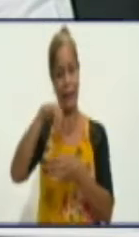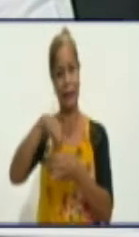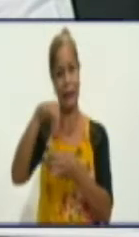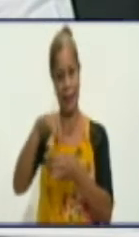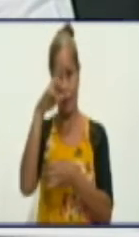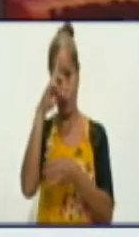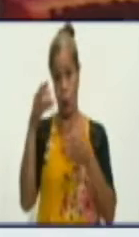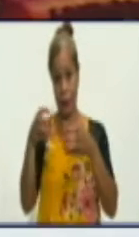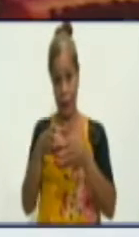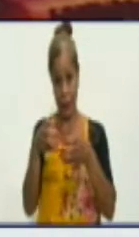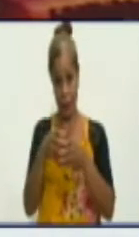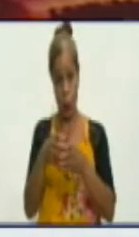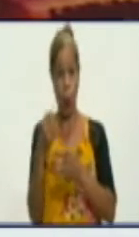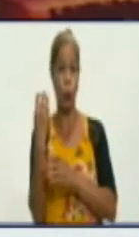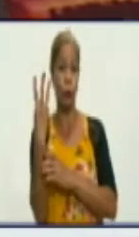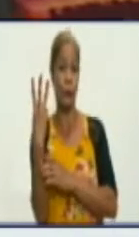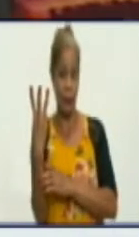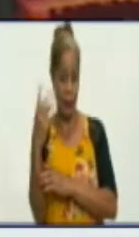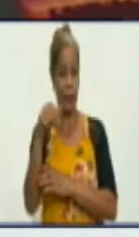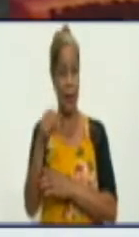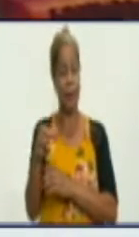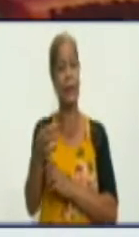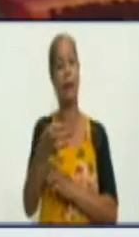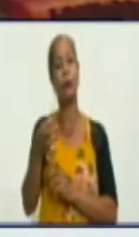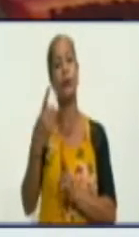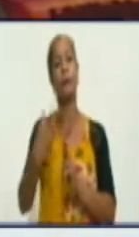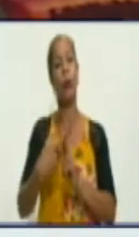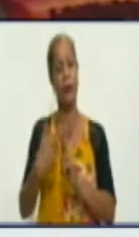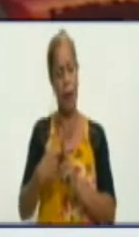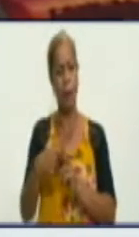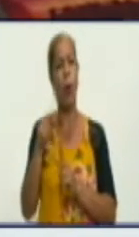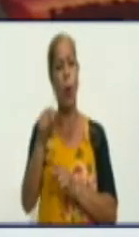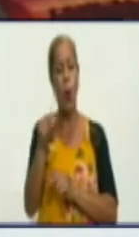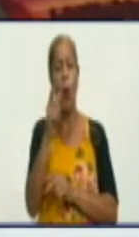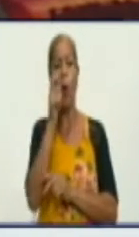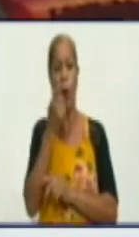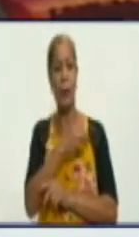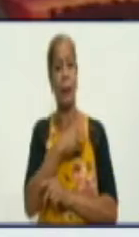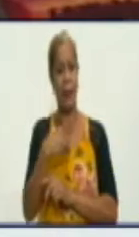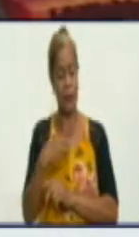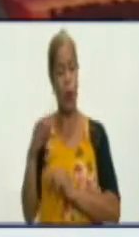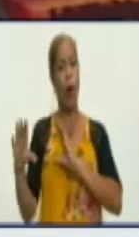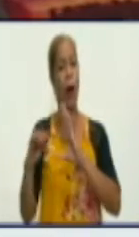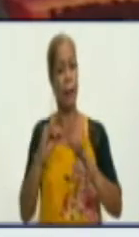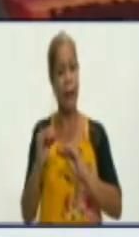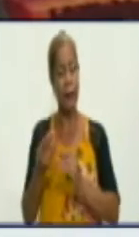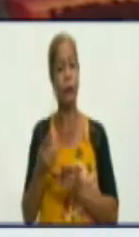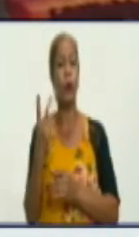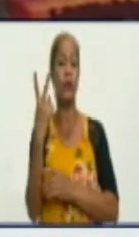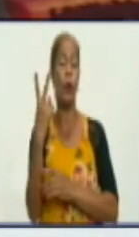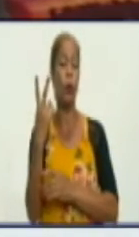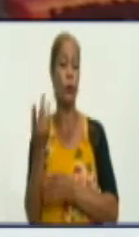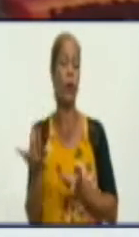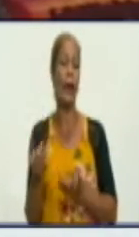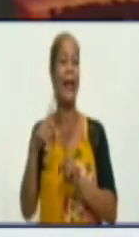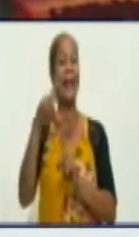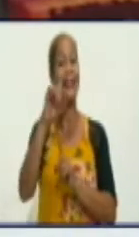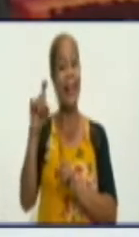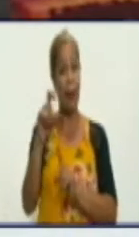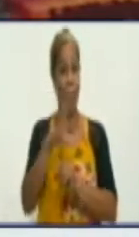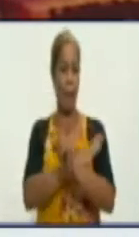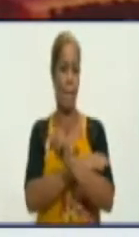Tipo 3 Jimmy Hirsel de aquí de la ciudad de Bayamo, que con él estaremos hablando en una segunda oportunidad sobre hipertensión arterial, es decir,